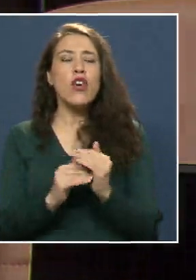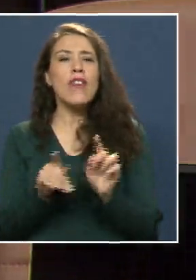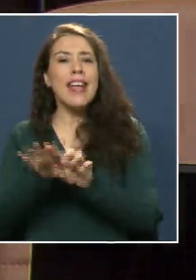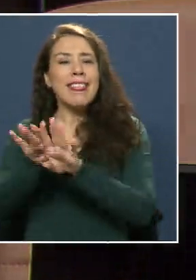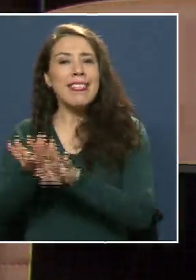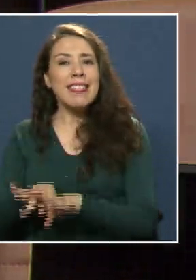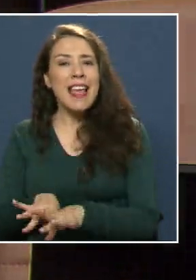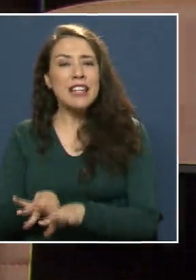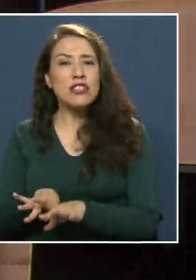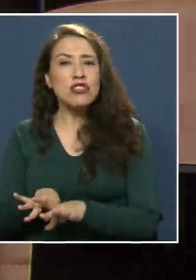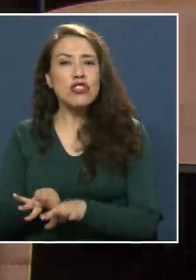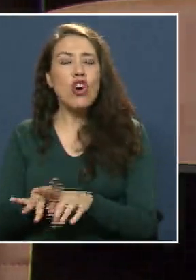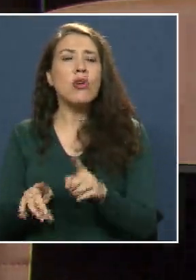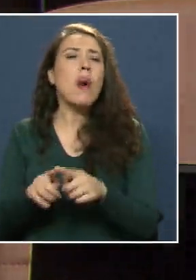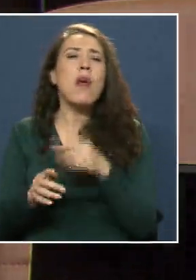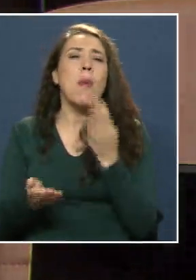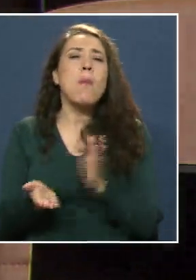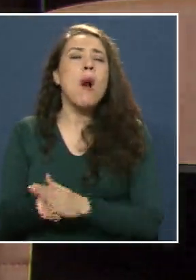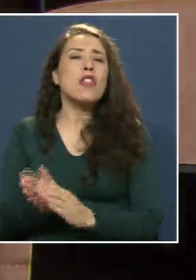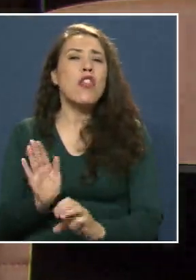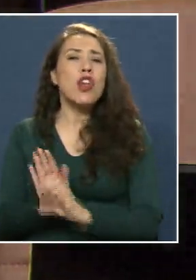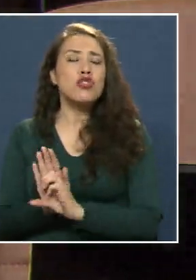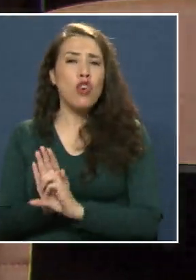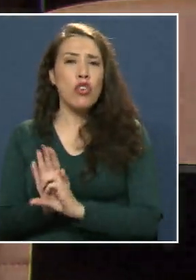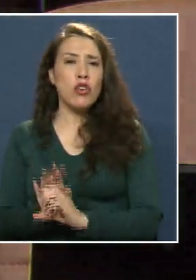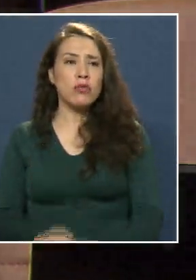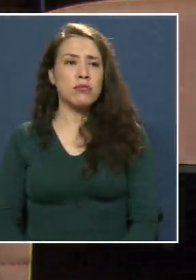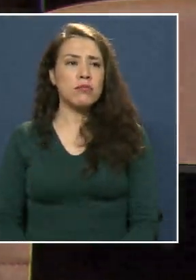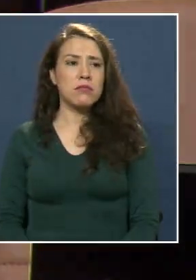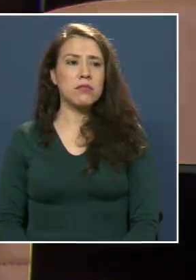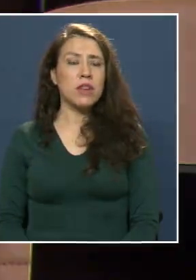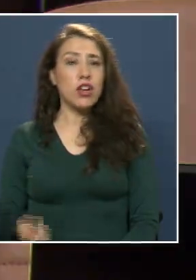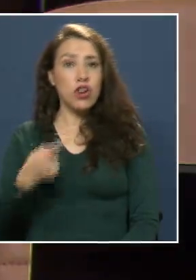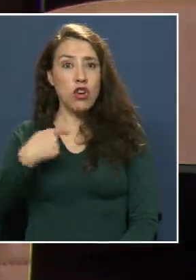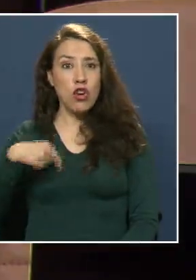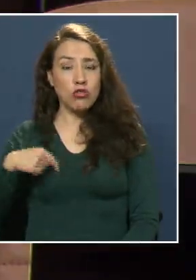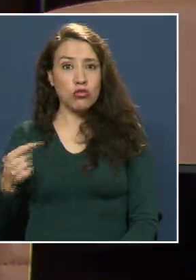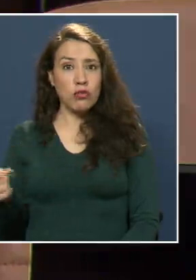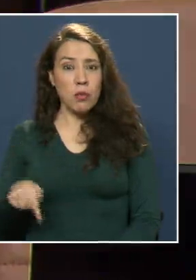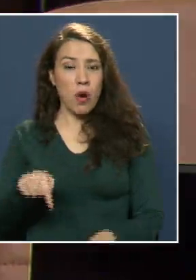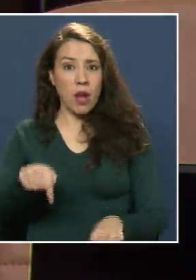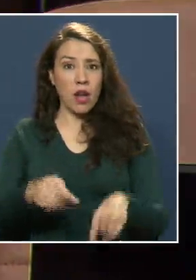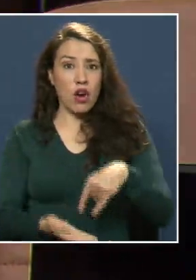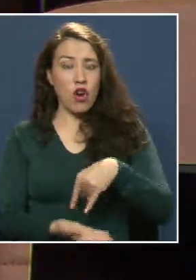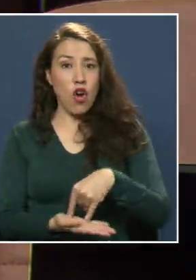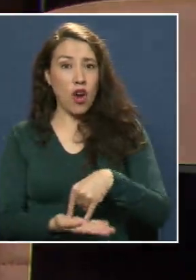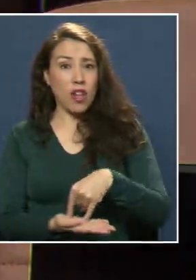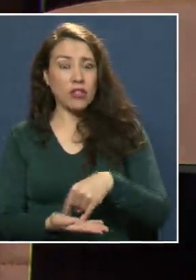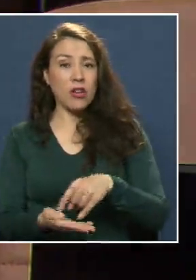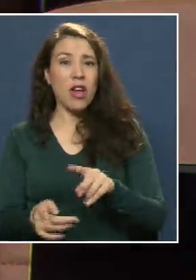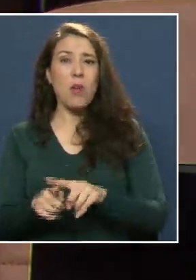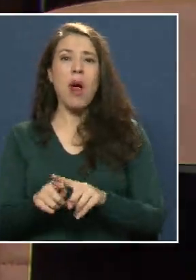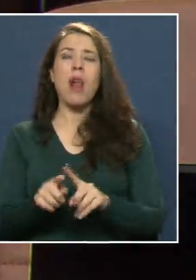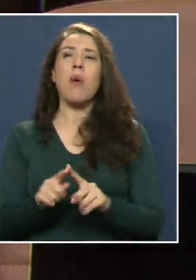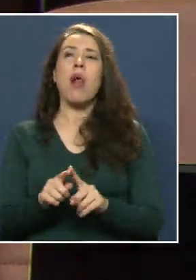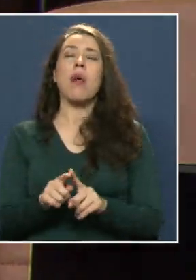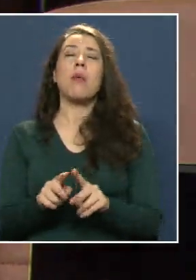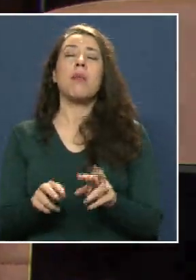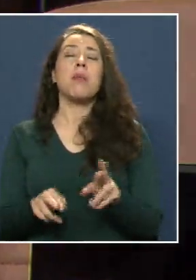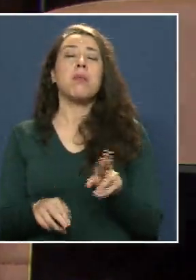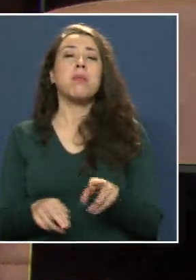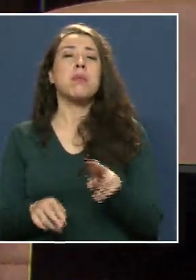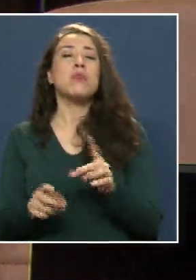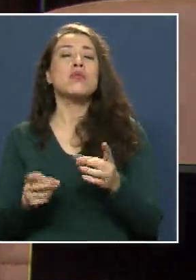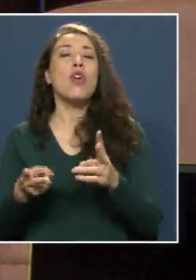texto inerte de los códigos. Hemos venido al Congreso no a ser autómatas de